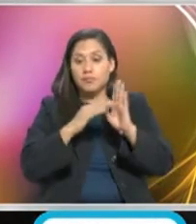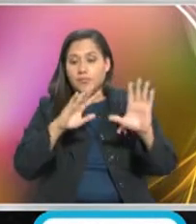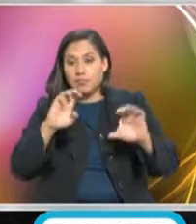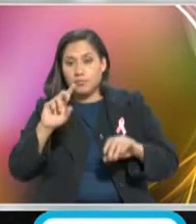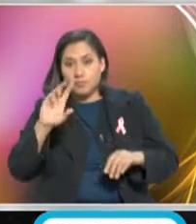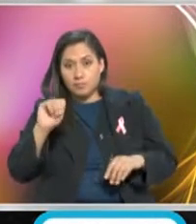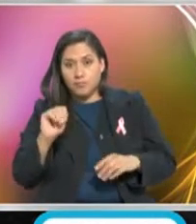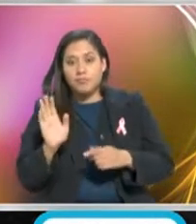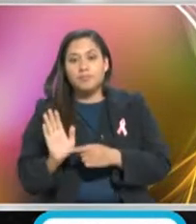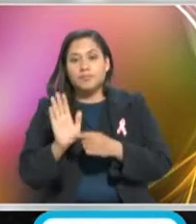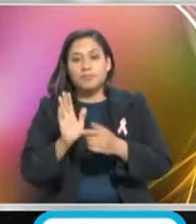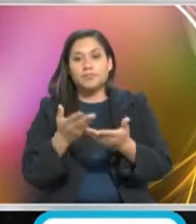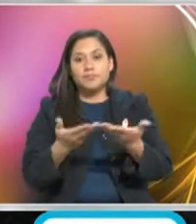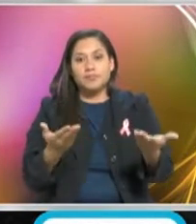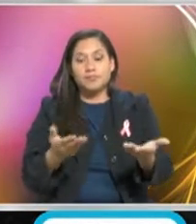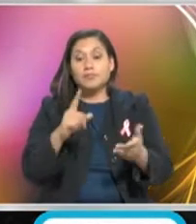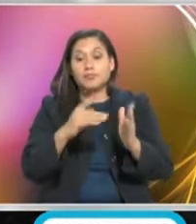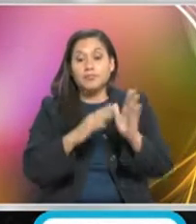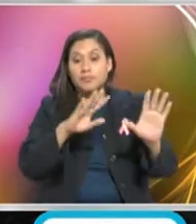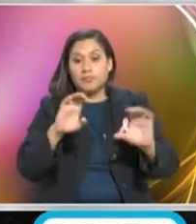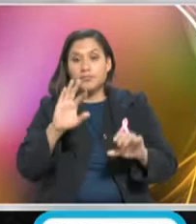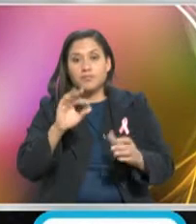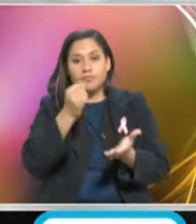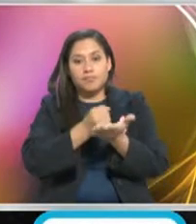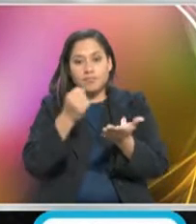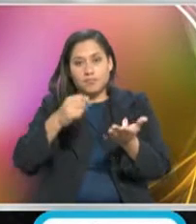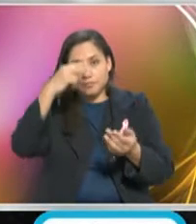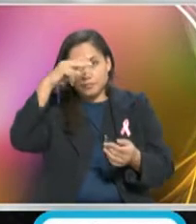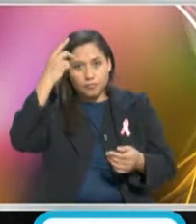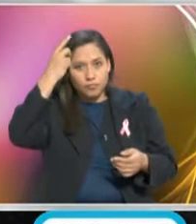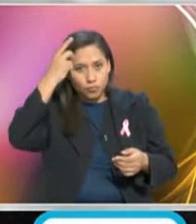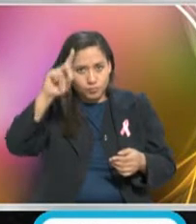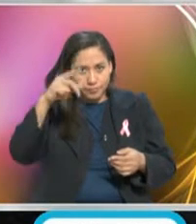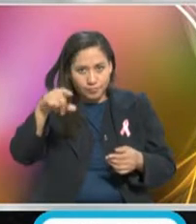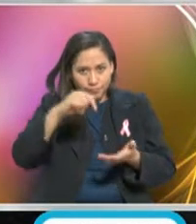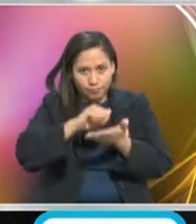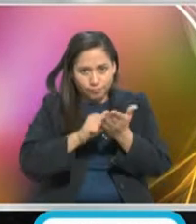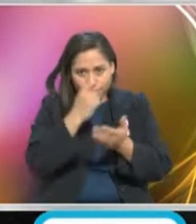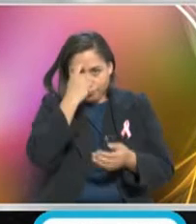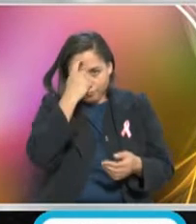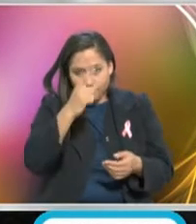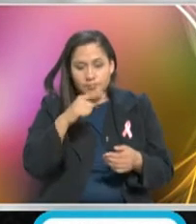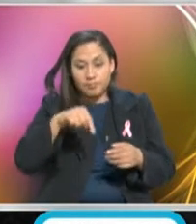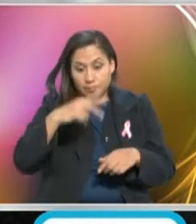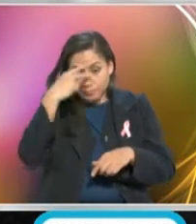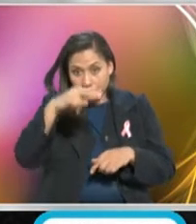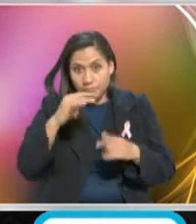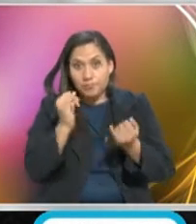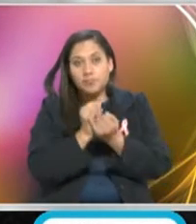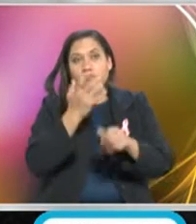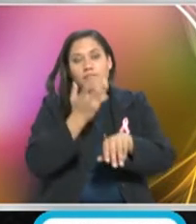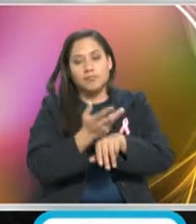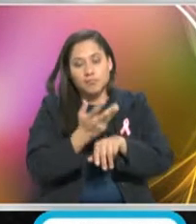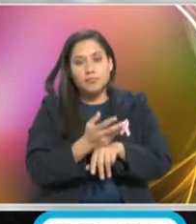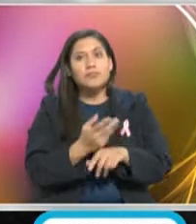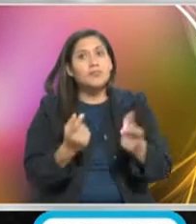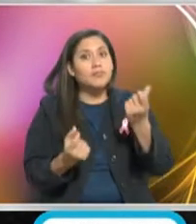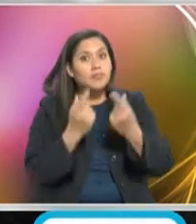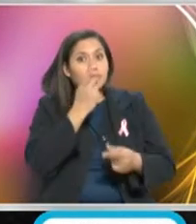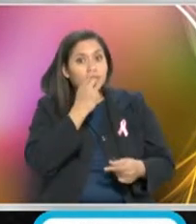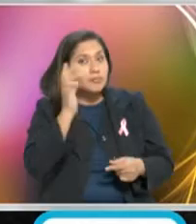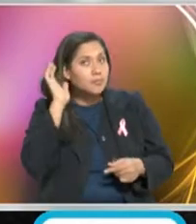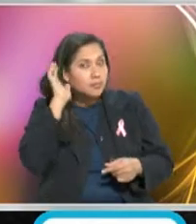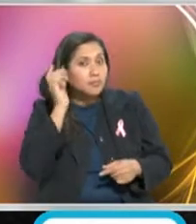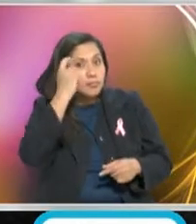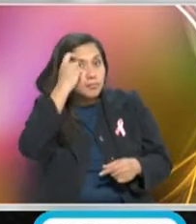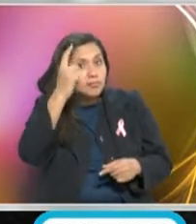lo presentó y en 1940 lo patentó en México y Estados Unidos. Ya, porque por ahí dicen que es un